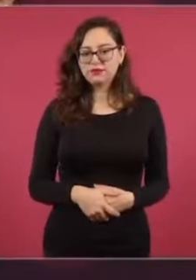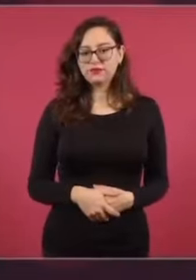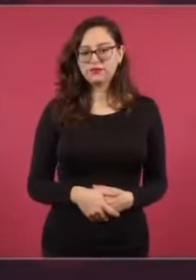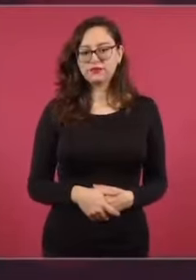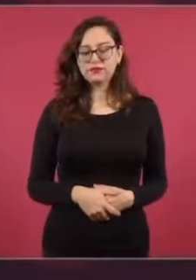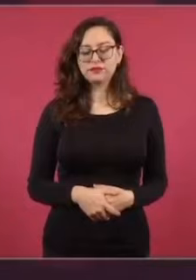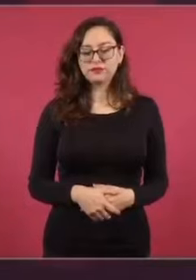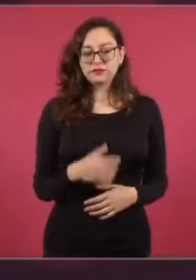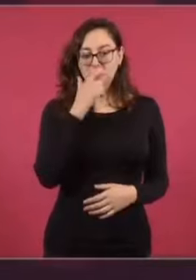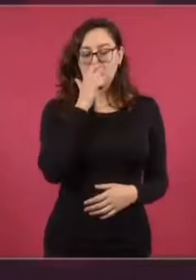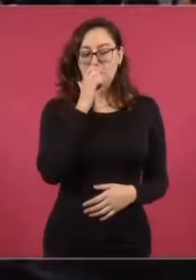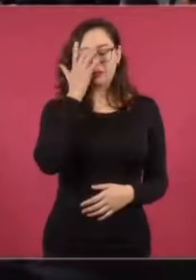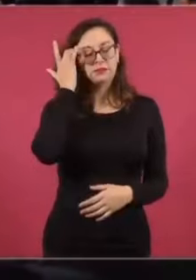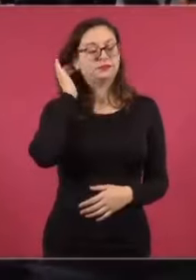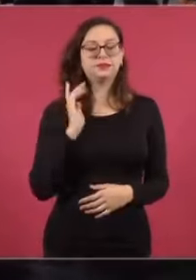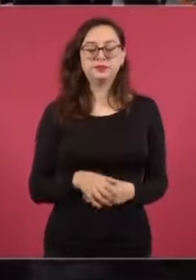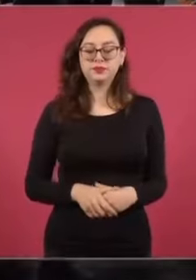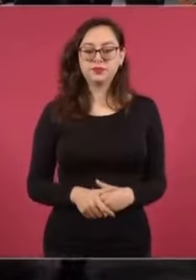porque